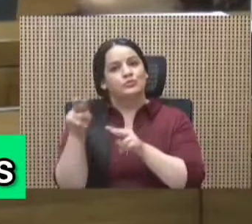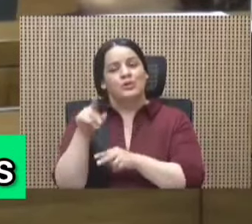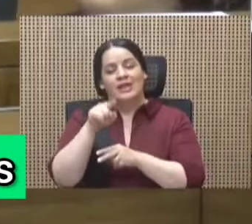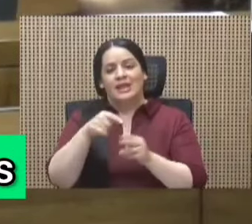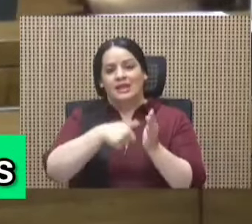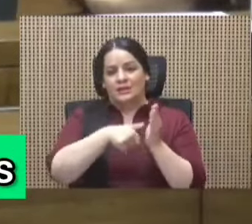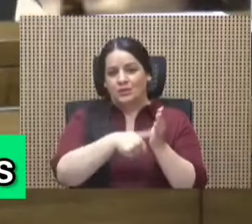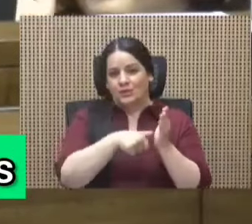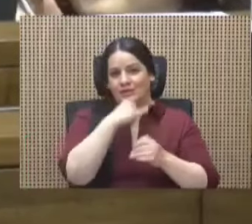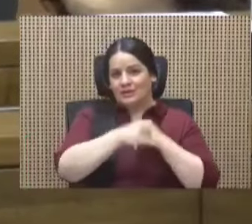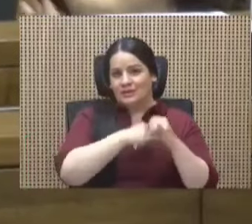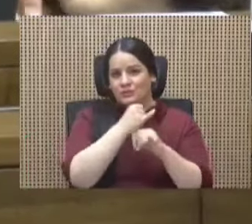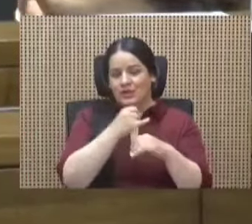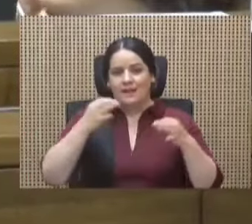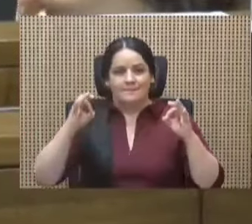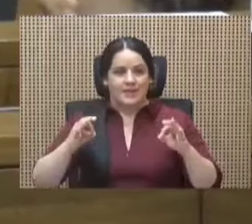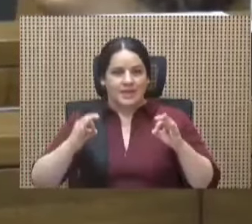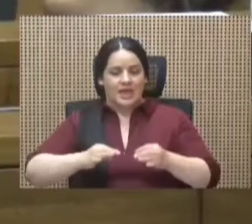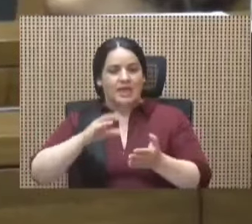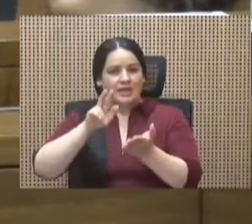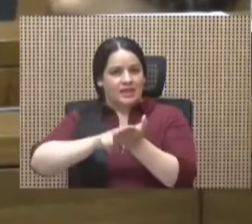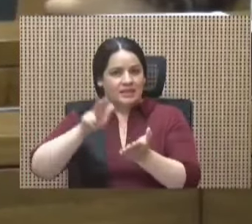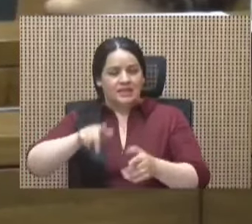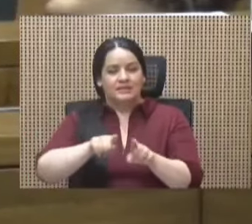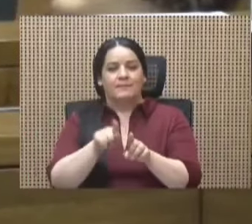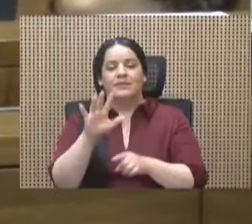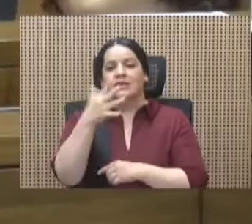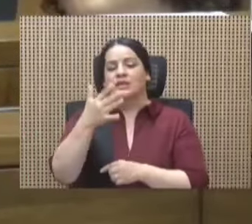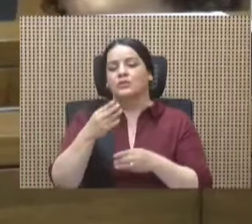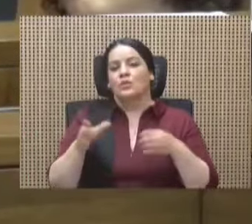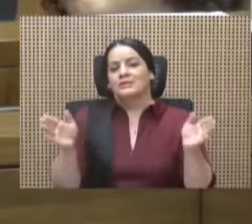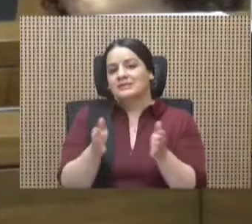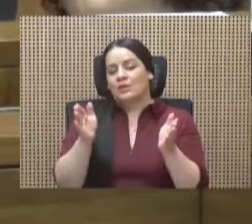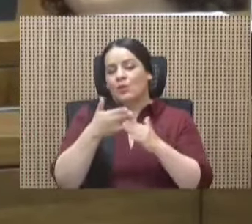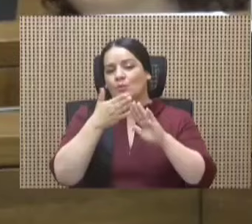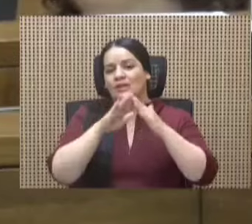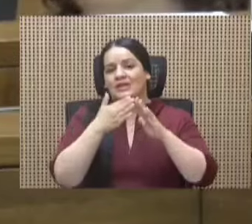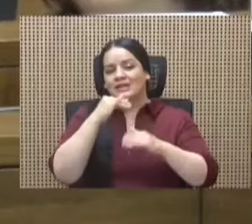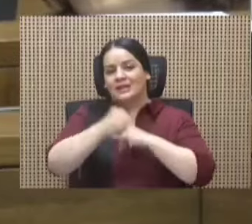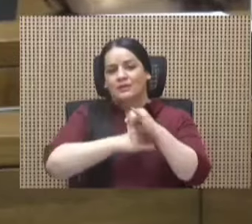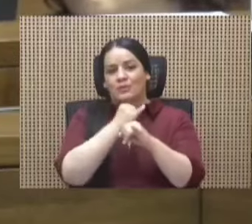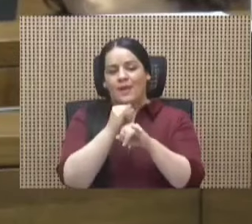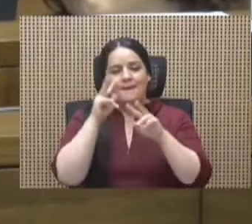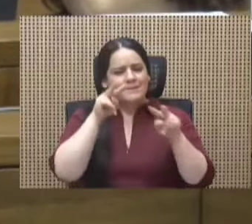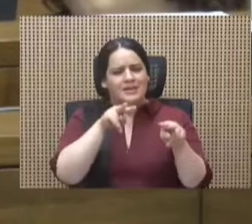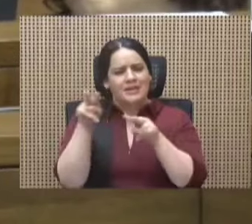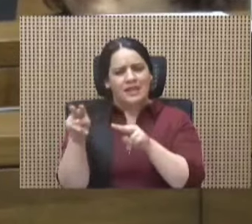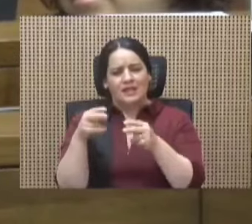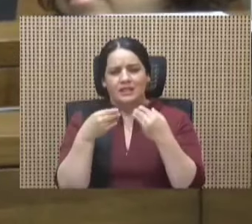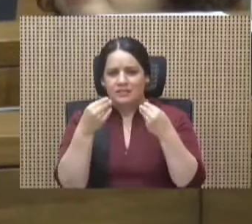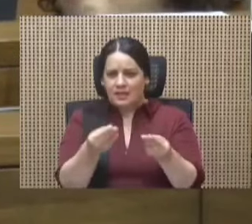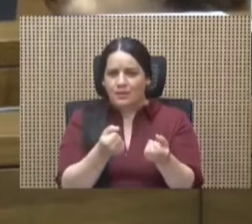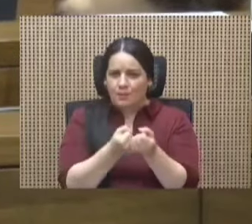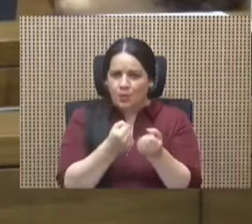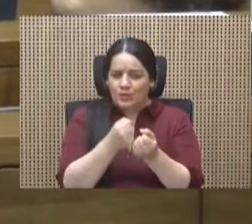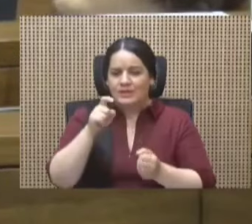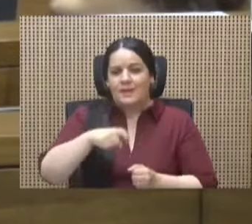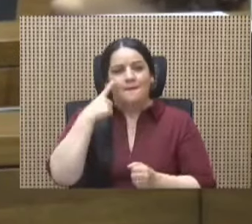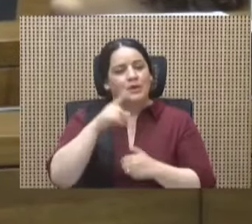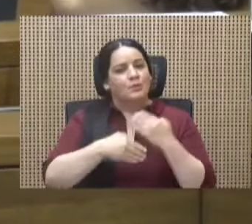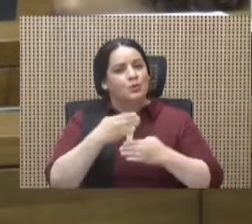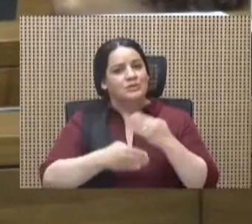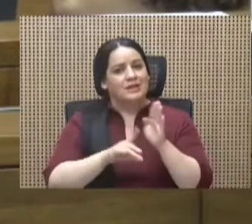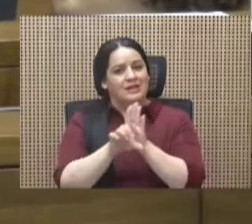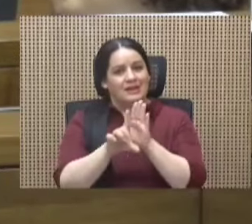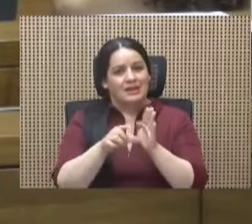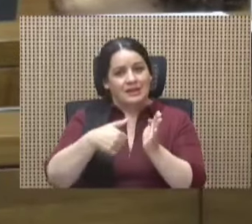internacional debidamente acreditadas. Quinto, instar a la comunidad internacional a mantenerse vigilante y brindar el apoyo necesario para que el proceso electoral en